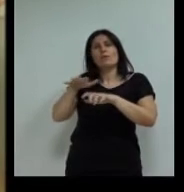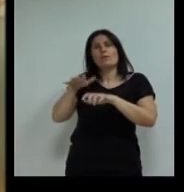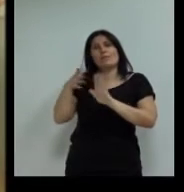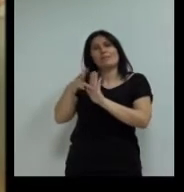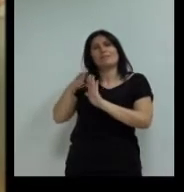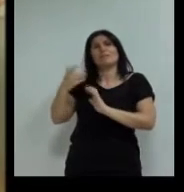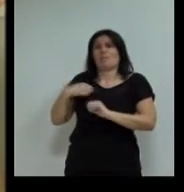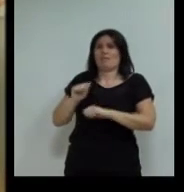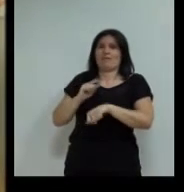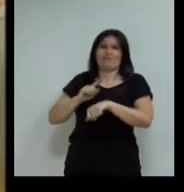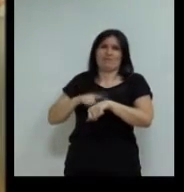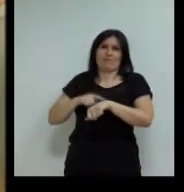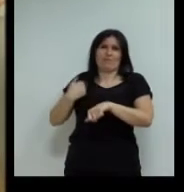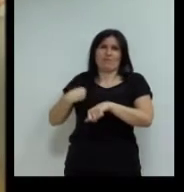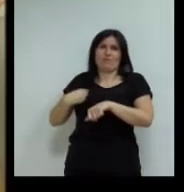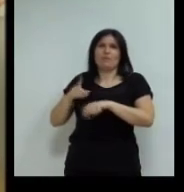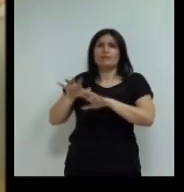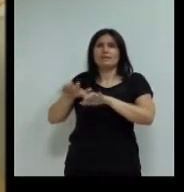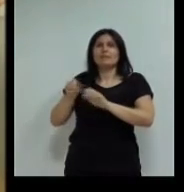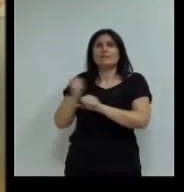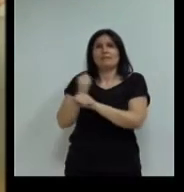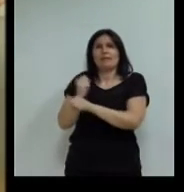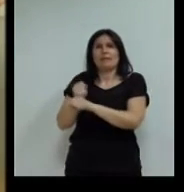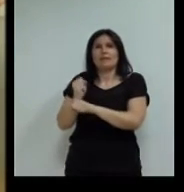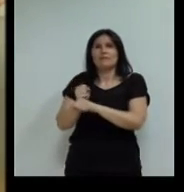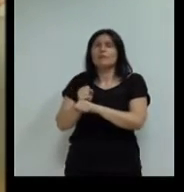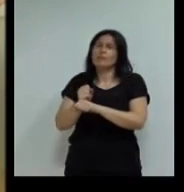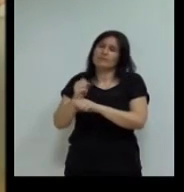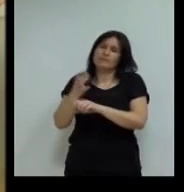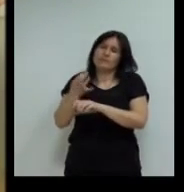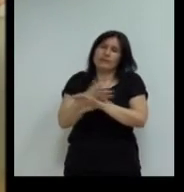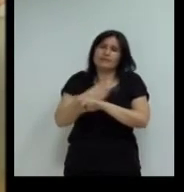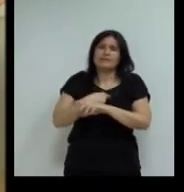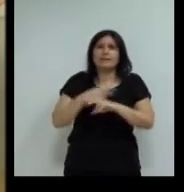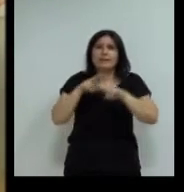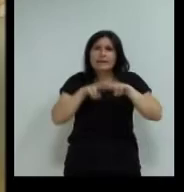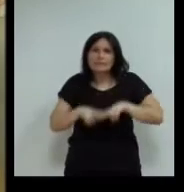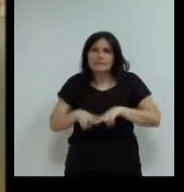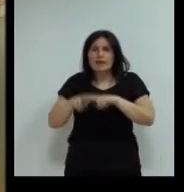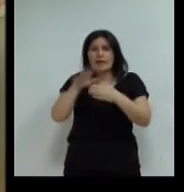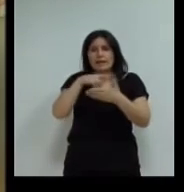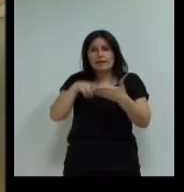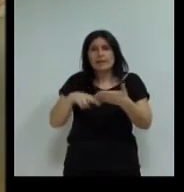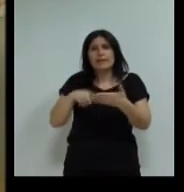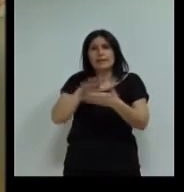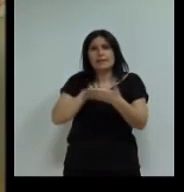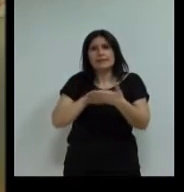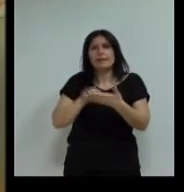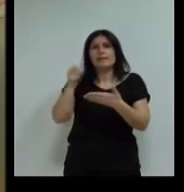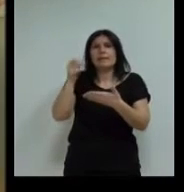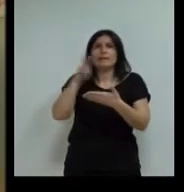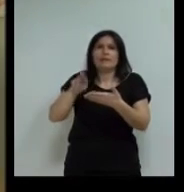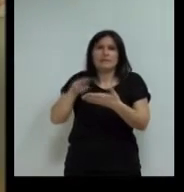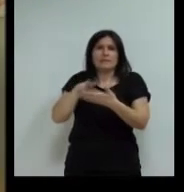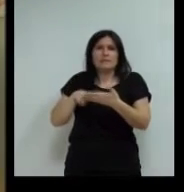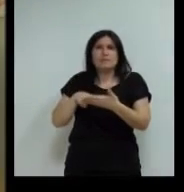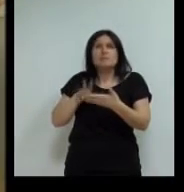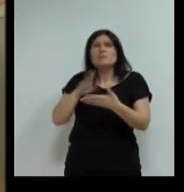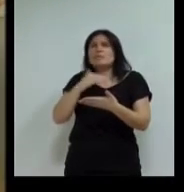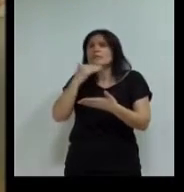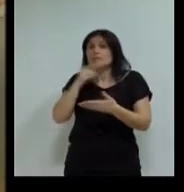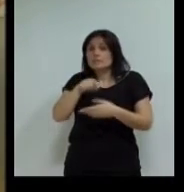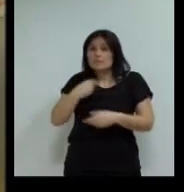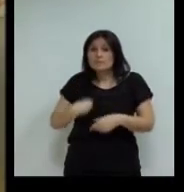un poco más porque tiene que ver la obra varias veces, tiene que revisarlo, ¿vale? Entonces digamos que casi en ese día puede estar